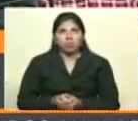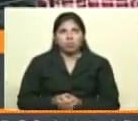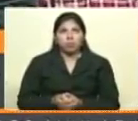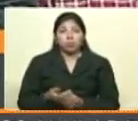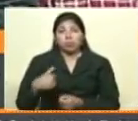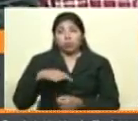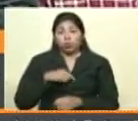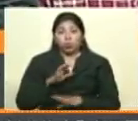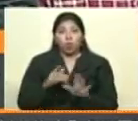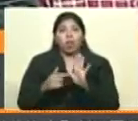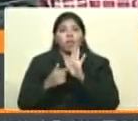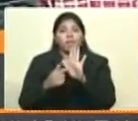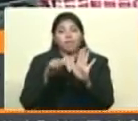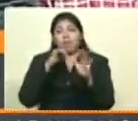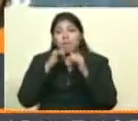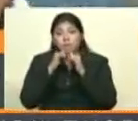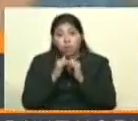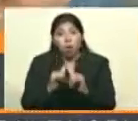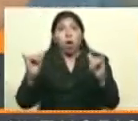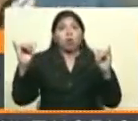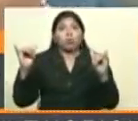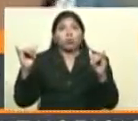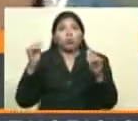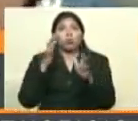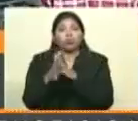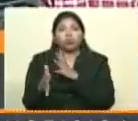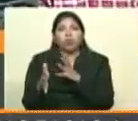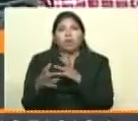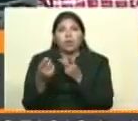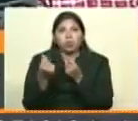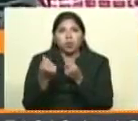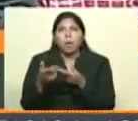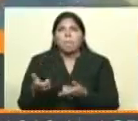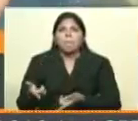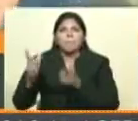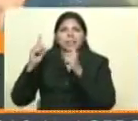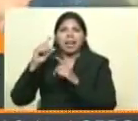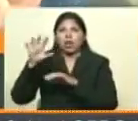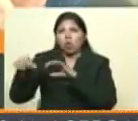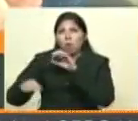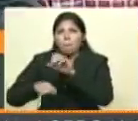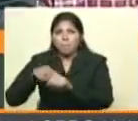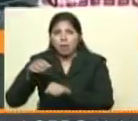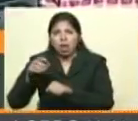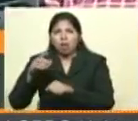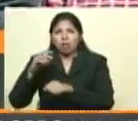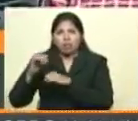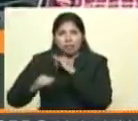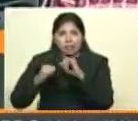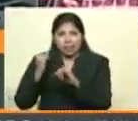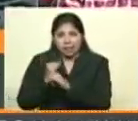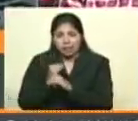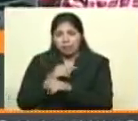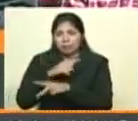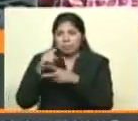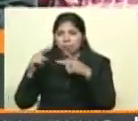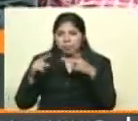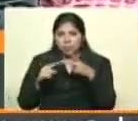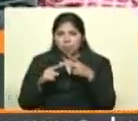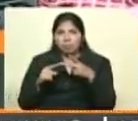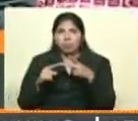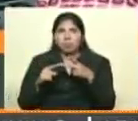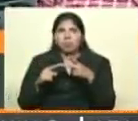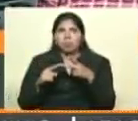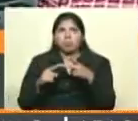va a permitir estabilizar las compras internacionales, que va a permitir acrecentar y fortalecer las reservas